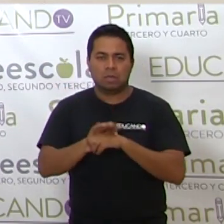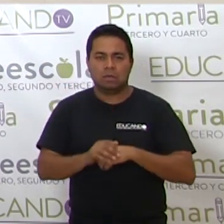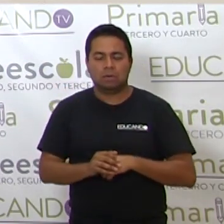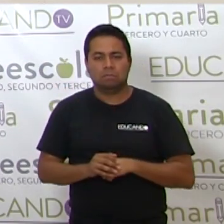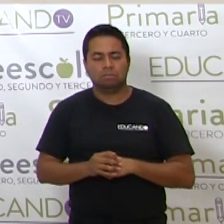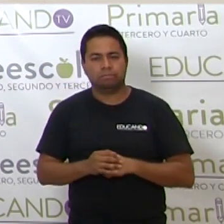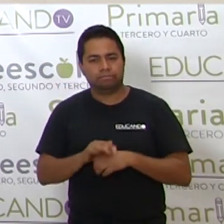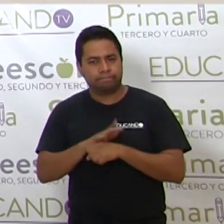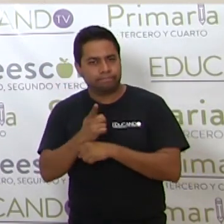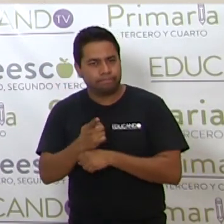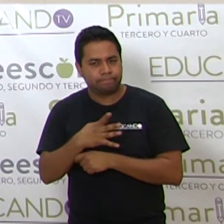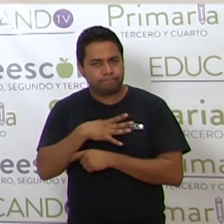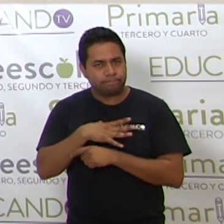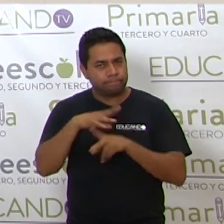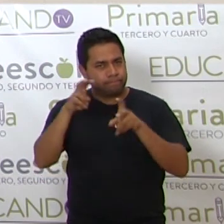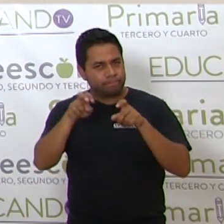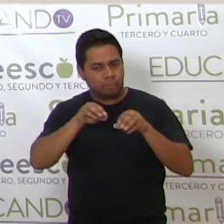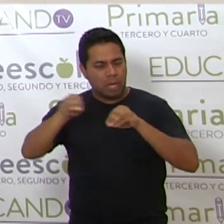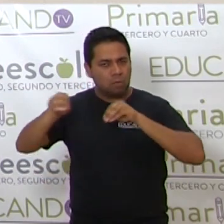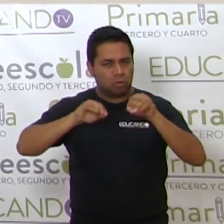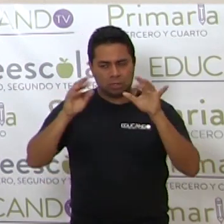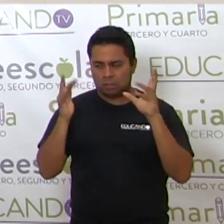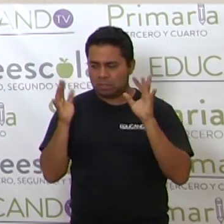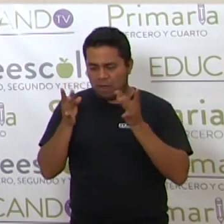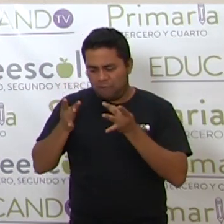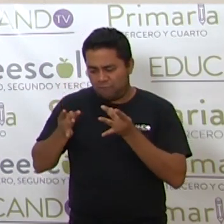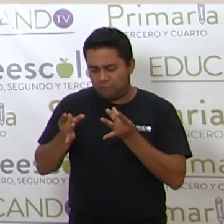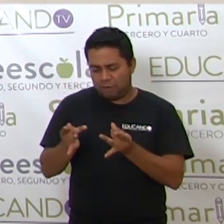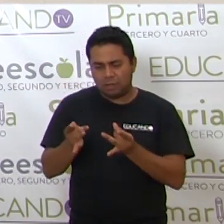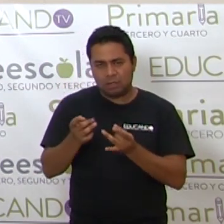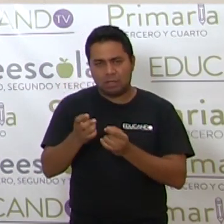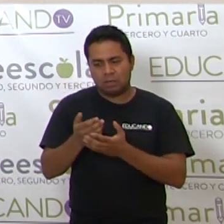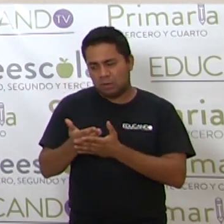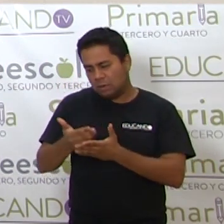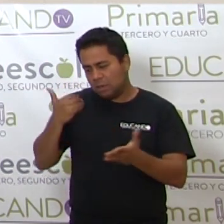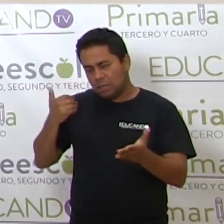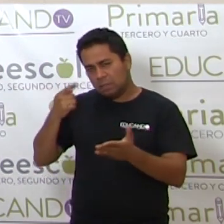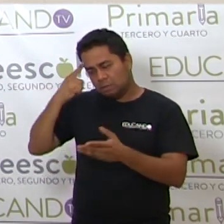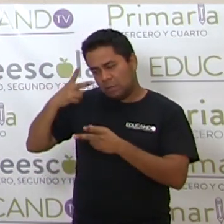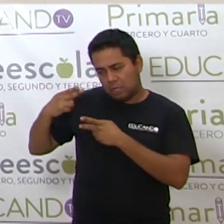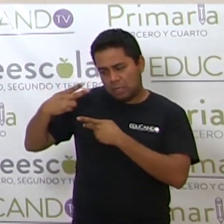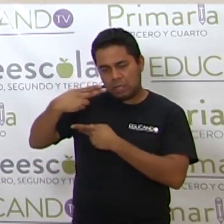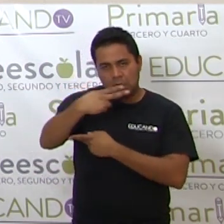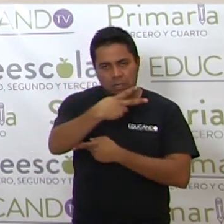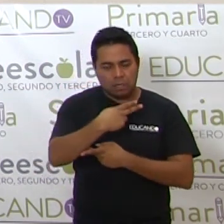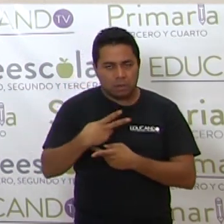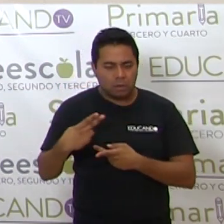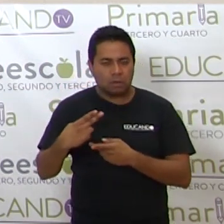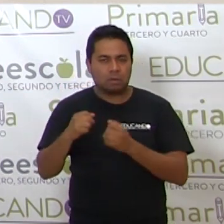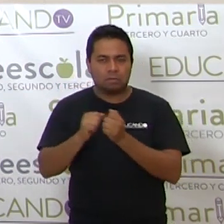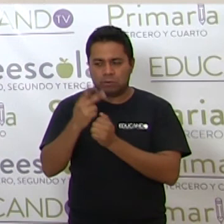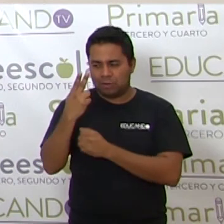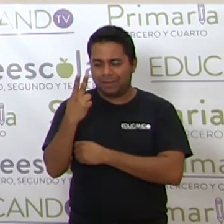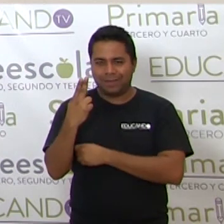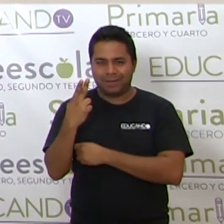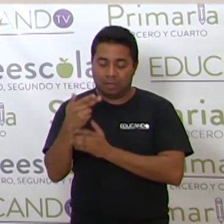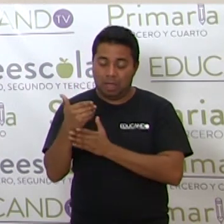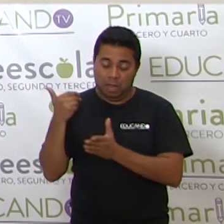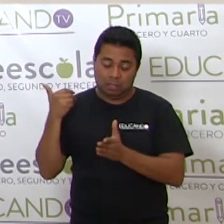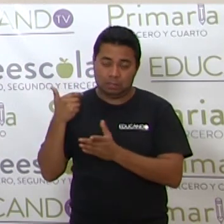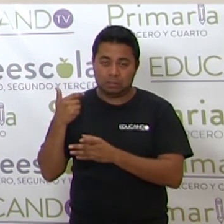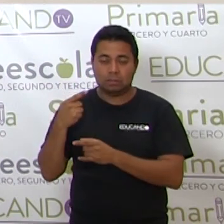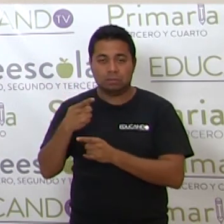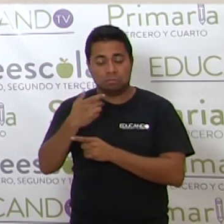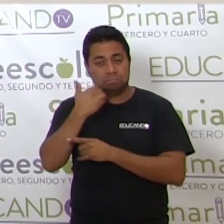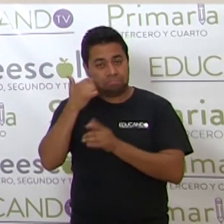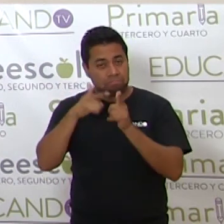trabajar porque porque estamos trabajando la motricidad fina y esto es algo previo al recortado con con tijeras quiere